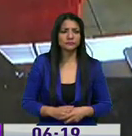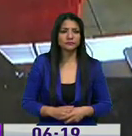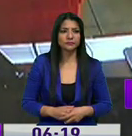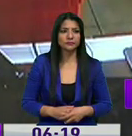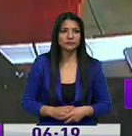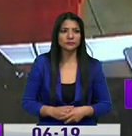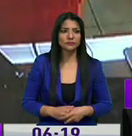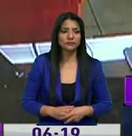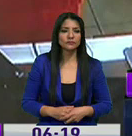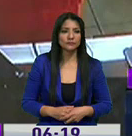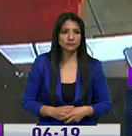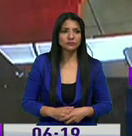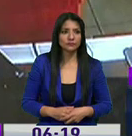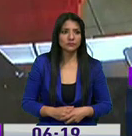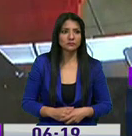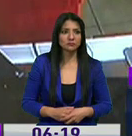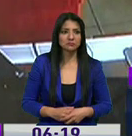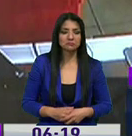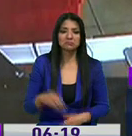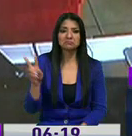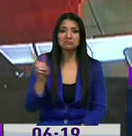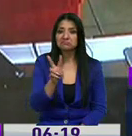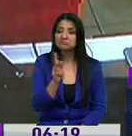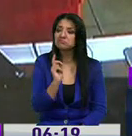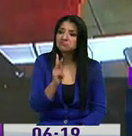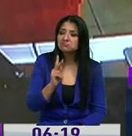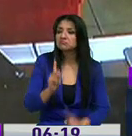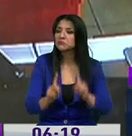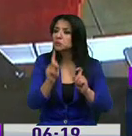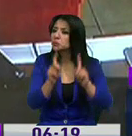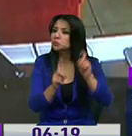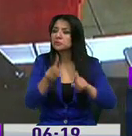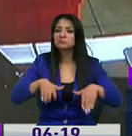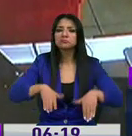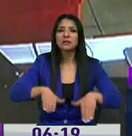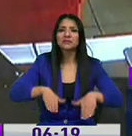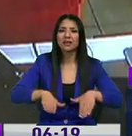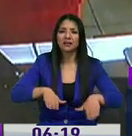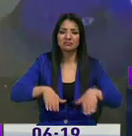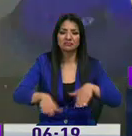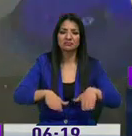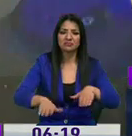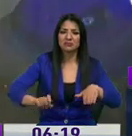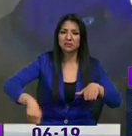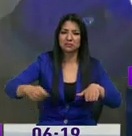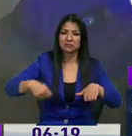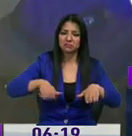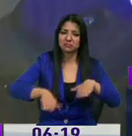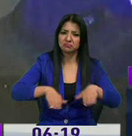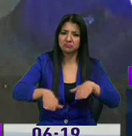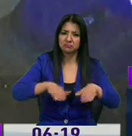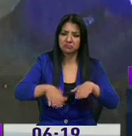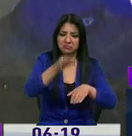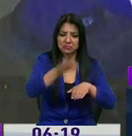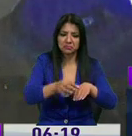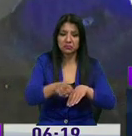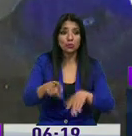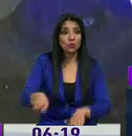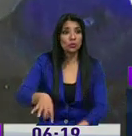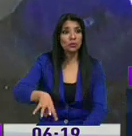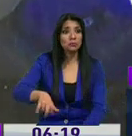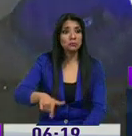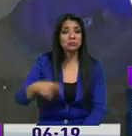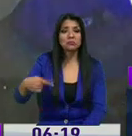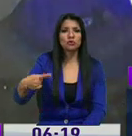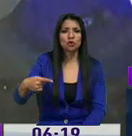y después de cotizar algunas máquinas de coser y uno de ellos terminó llevándose un motor de